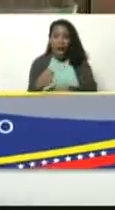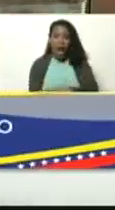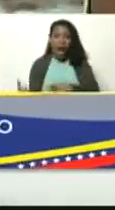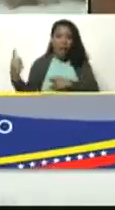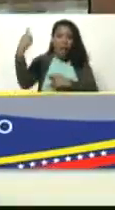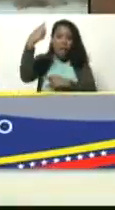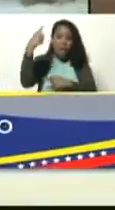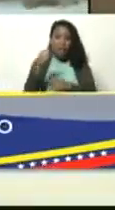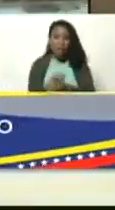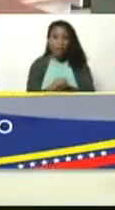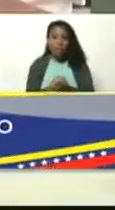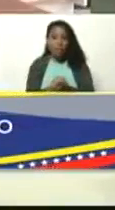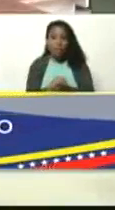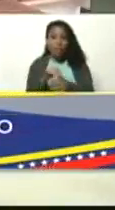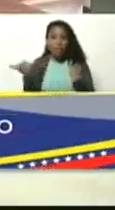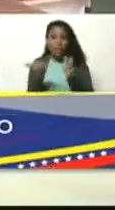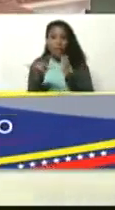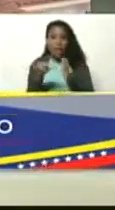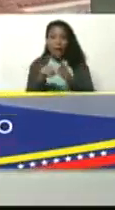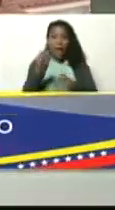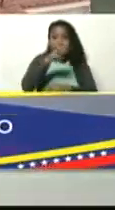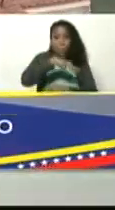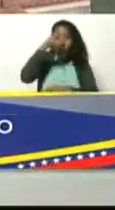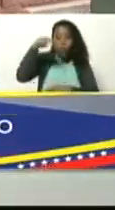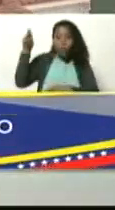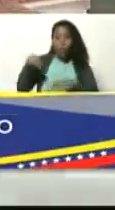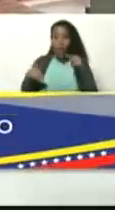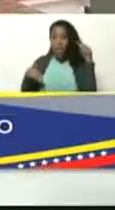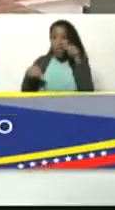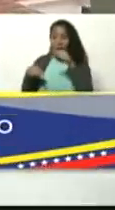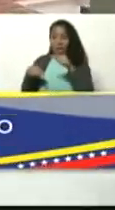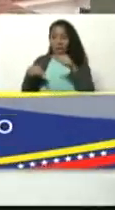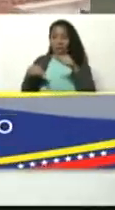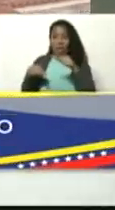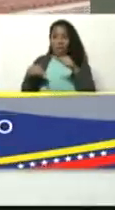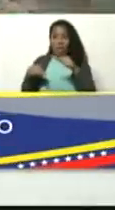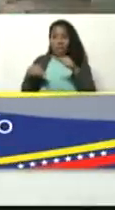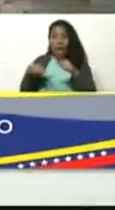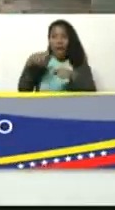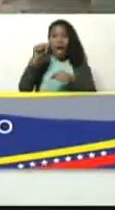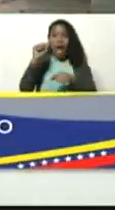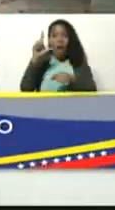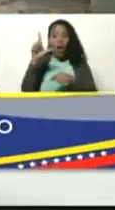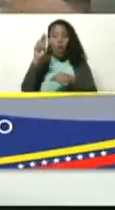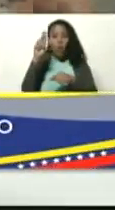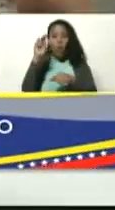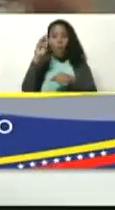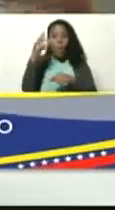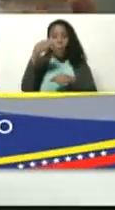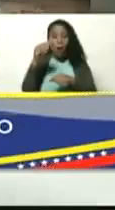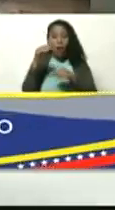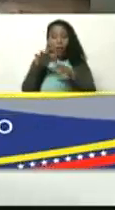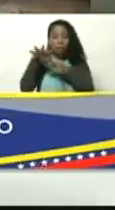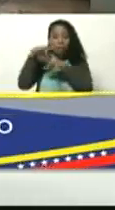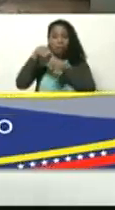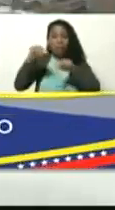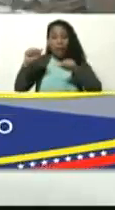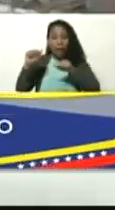arriba, colindante con la montaña. Y de ahí bajó el alud de barro,